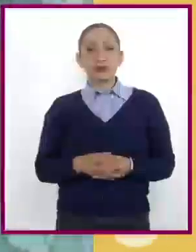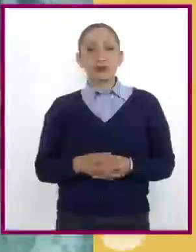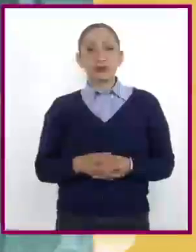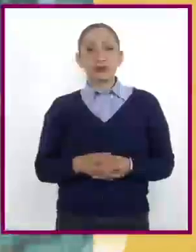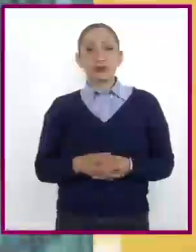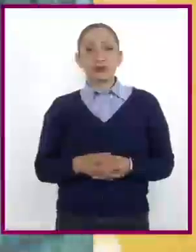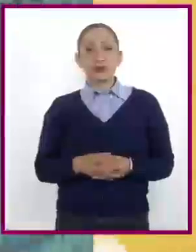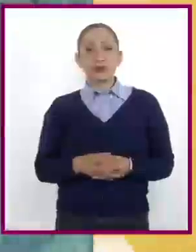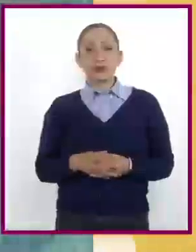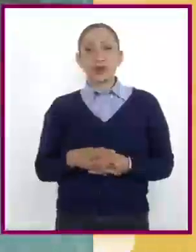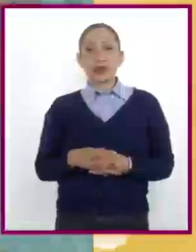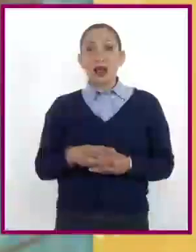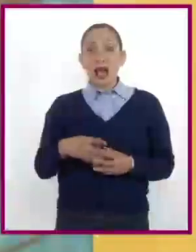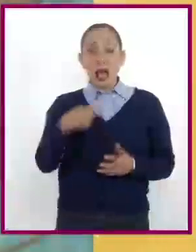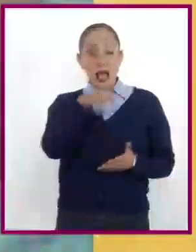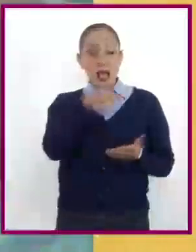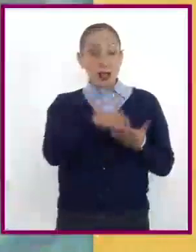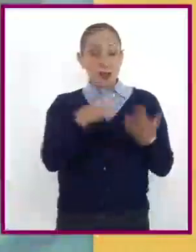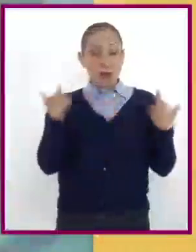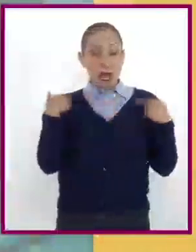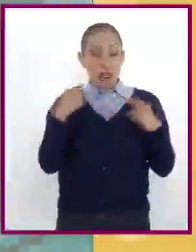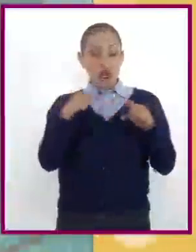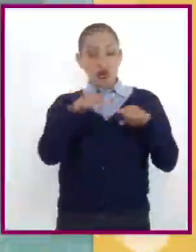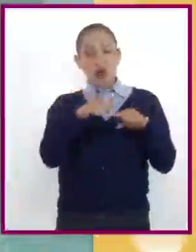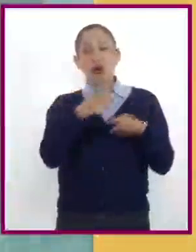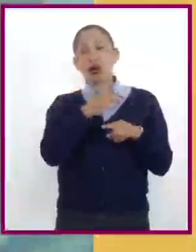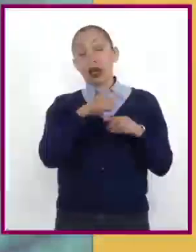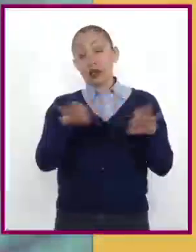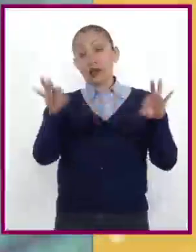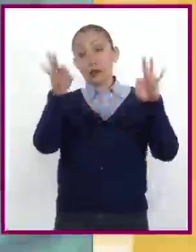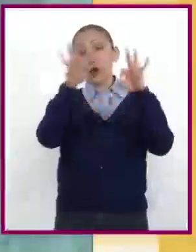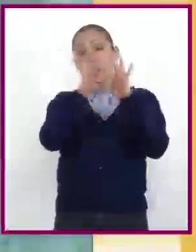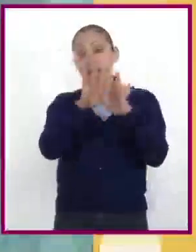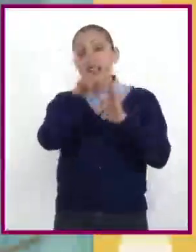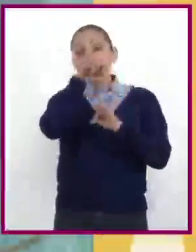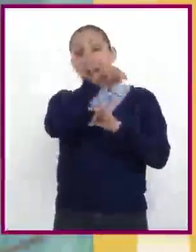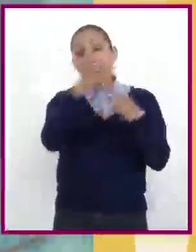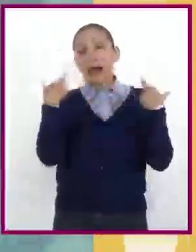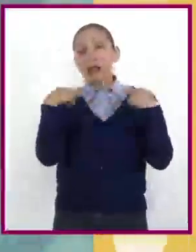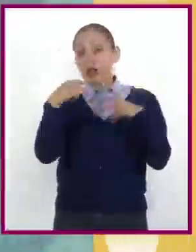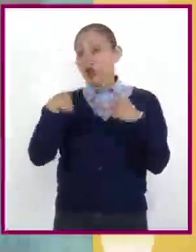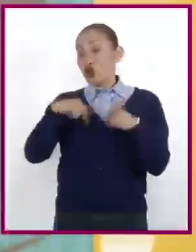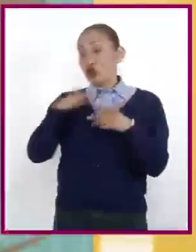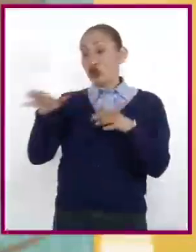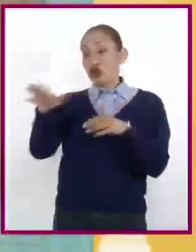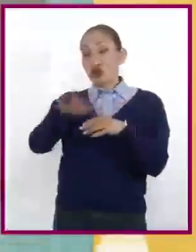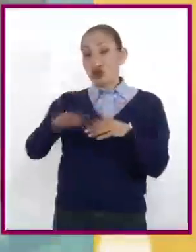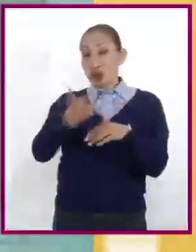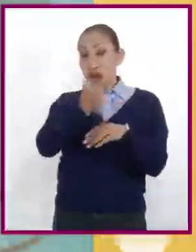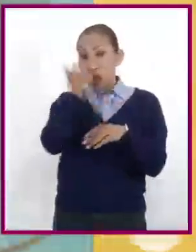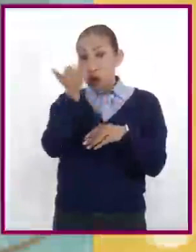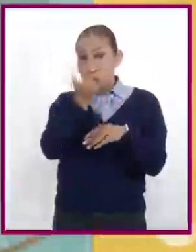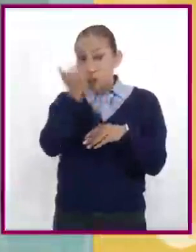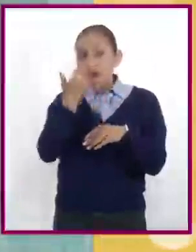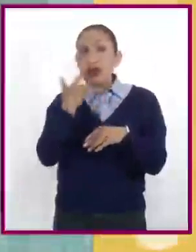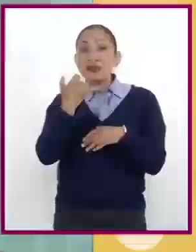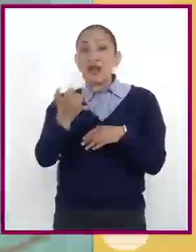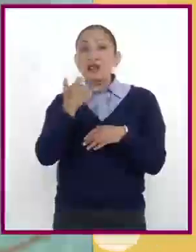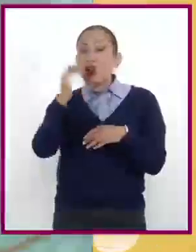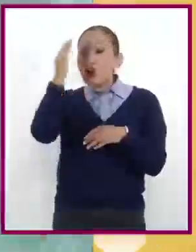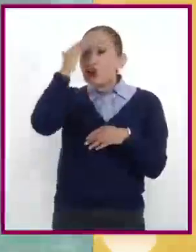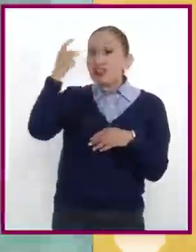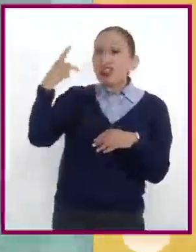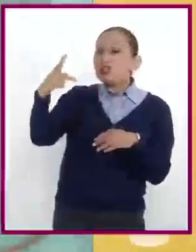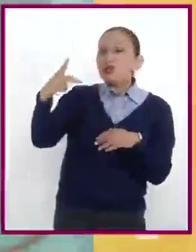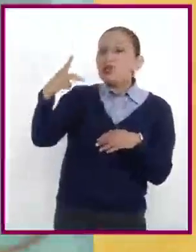Bueno, en el lugar del maestro, yo creo que sería muy importante que tanto él como nosotros como alumnos tratáramos de conocer